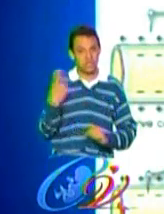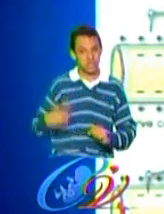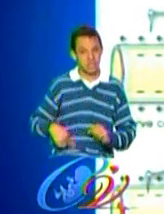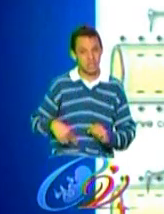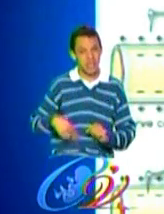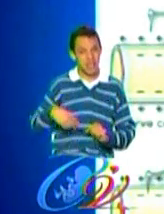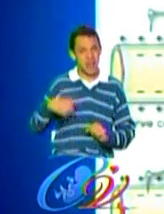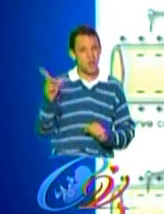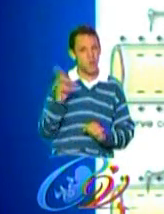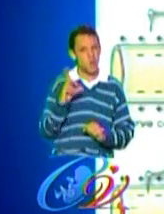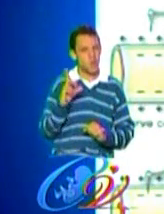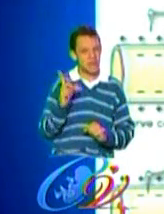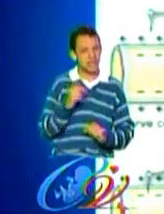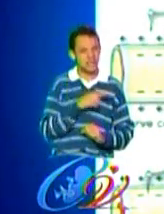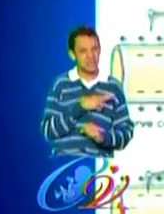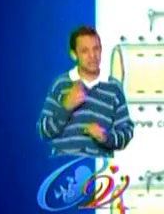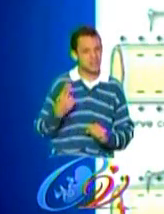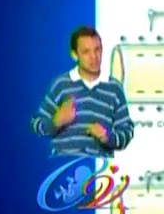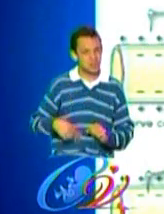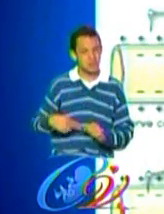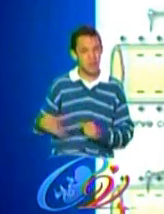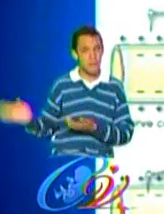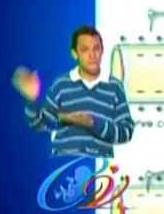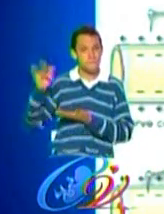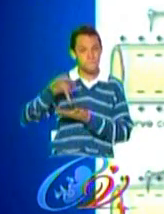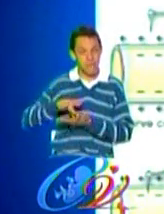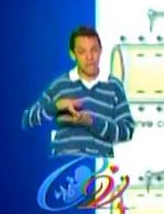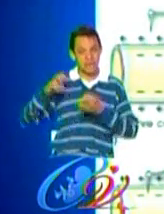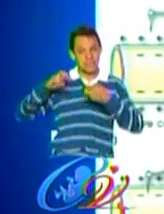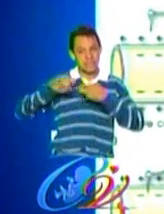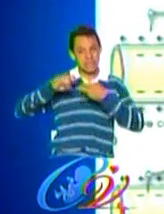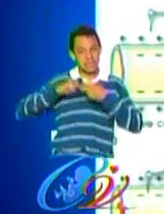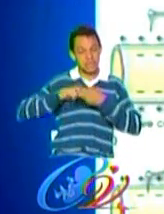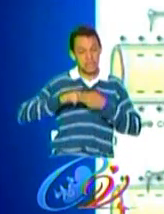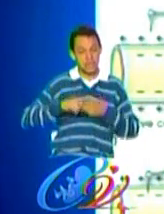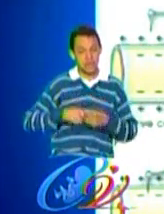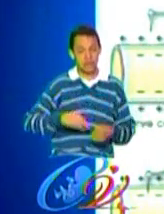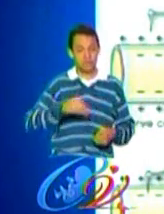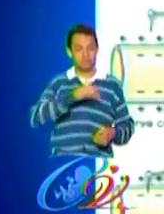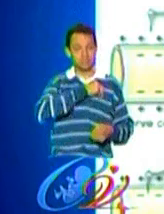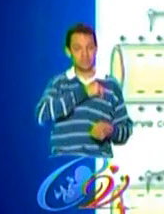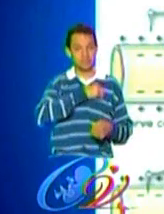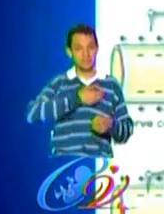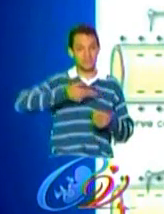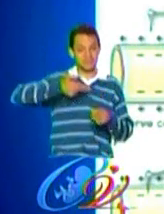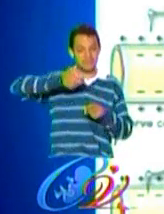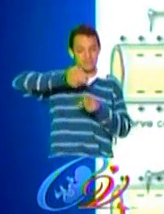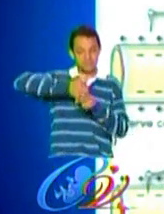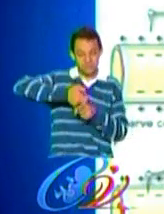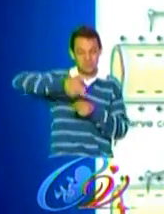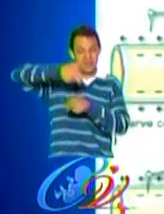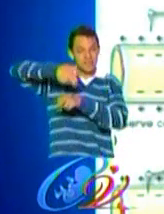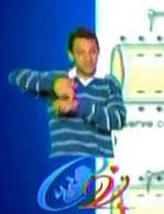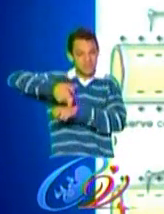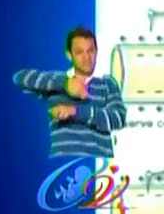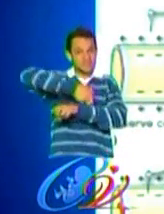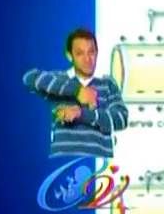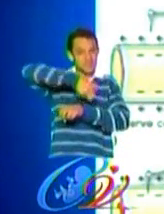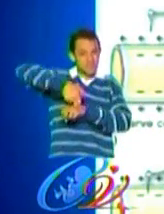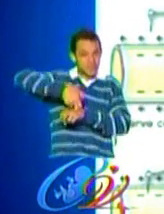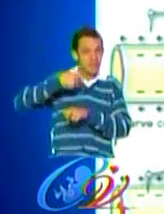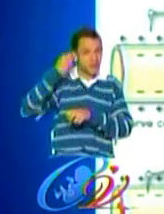que nos acompañaba, Benjamin Sun, que venía a compartir con nosotros acerca de estos equipos